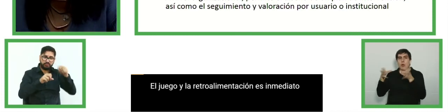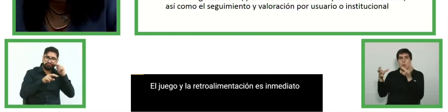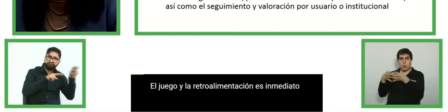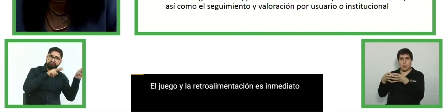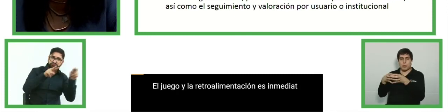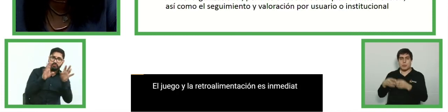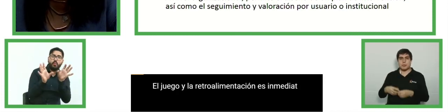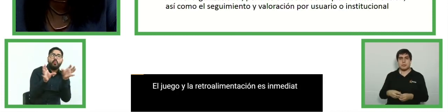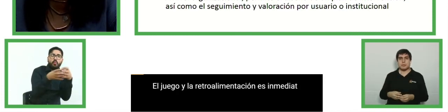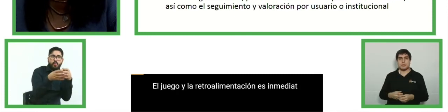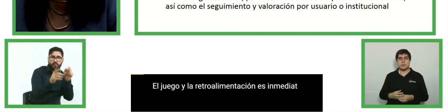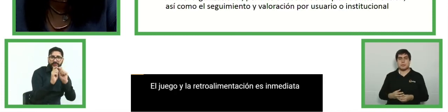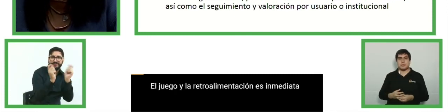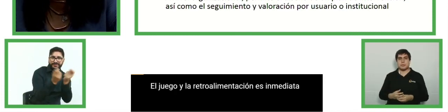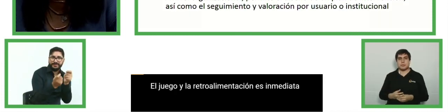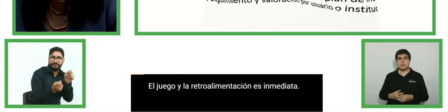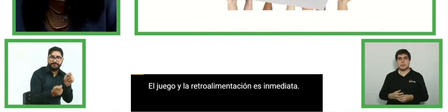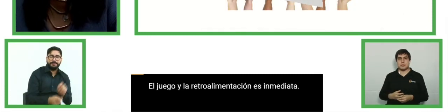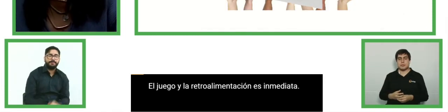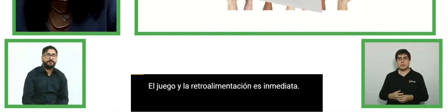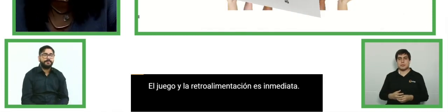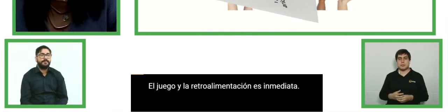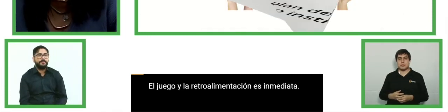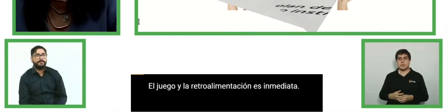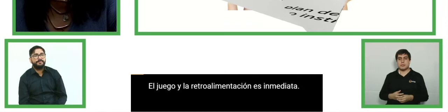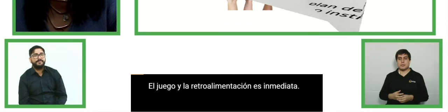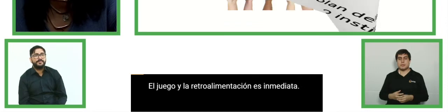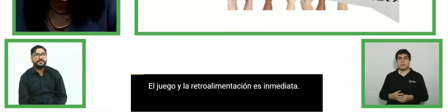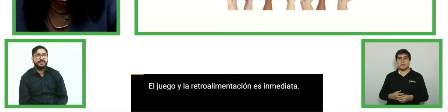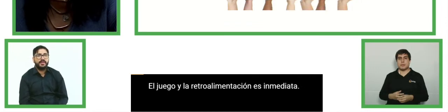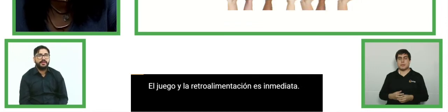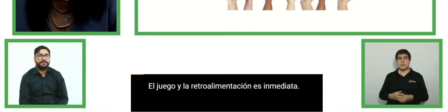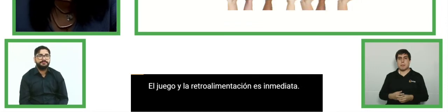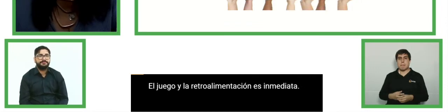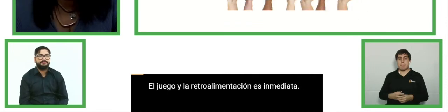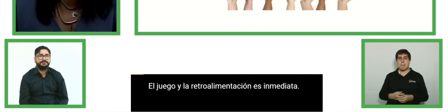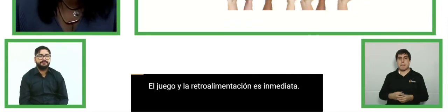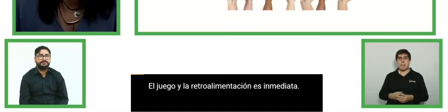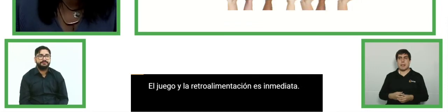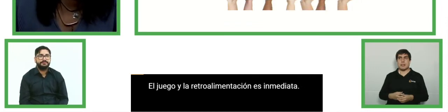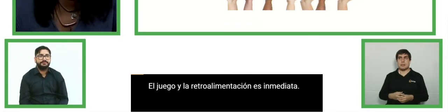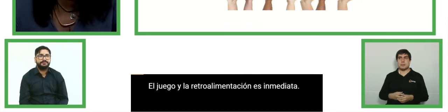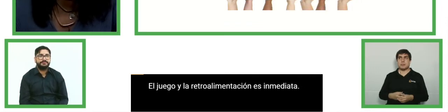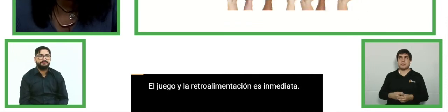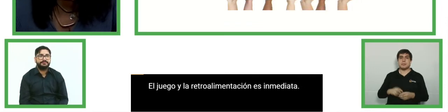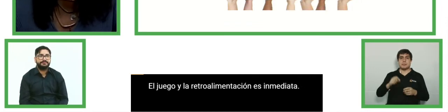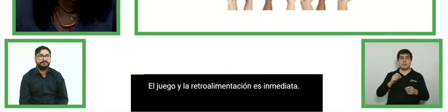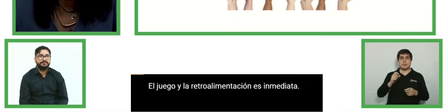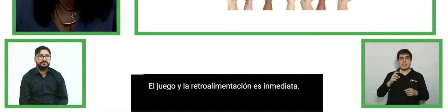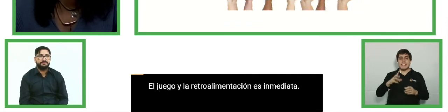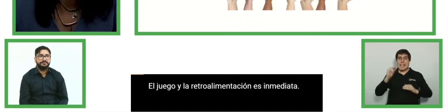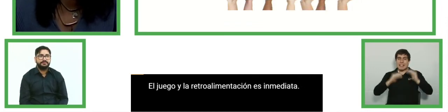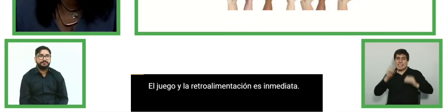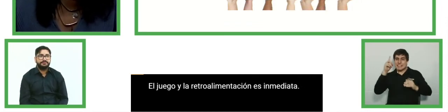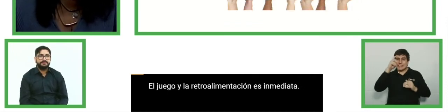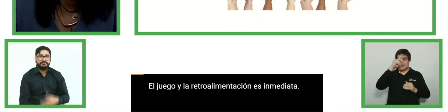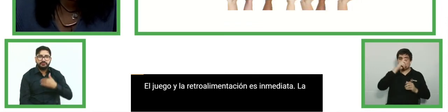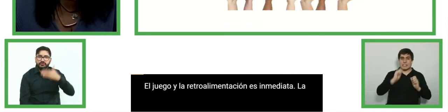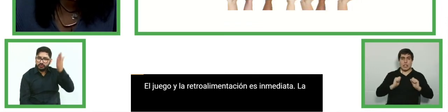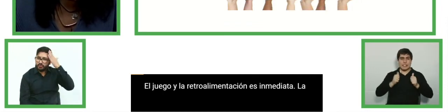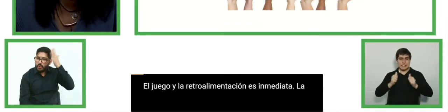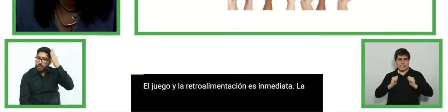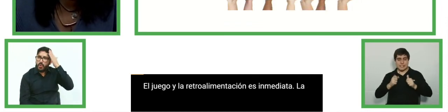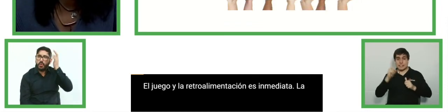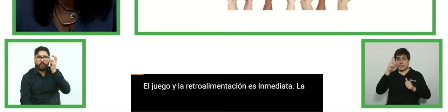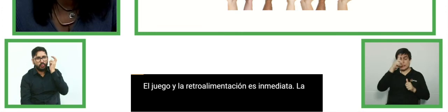Siguiente. Pilar, nos queda, estamos terminando. Última, entre la creciente complejidad de los retos y nuestra capacidad de